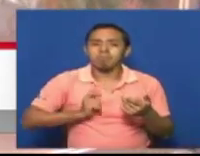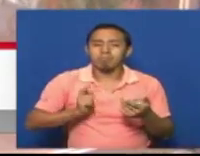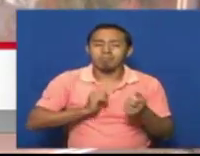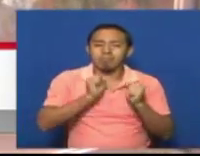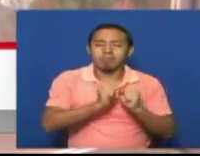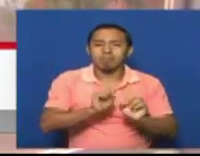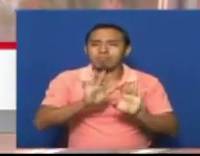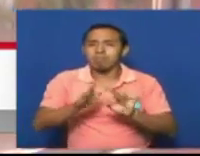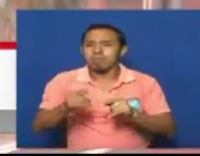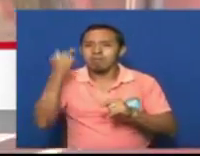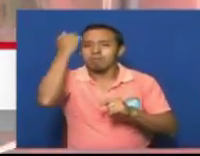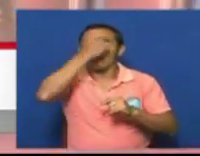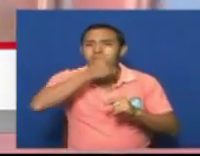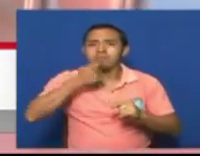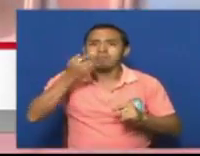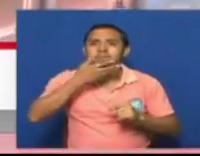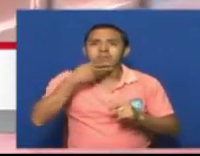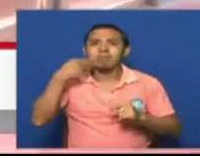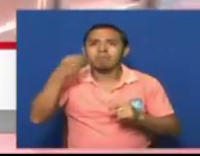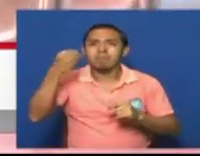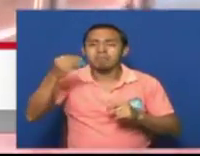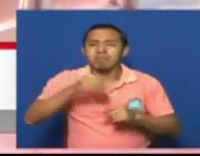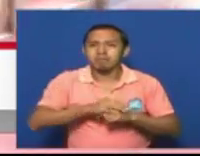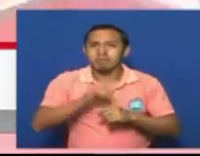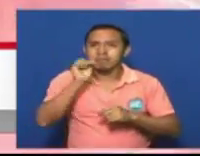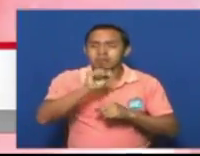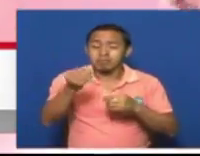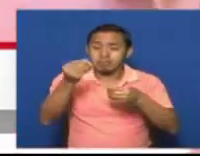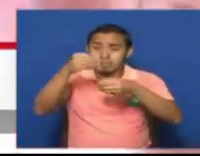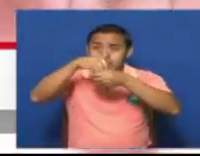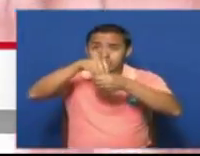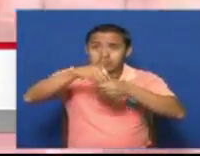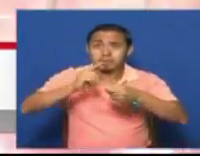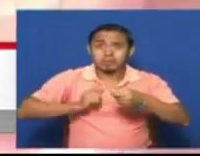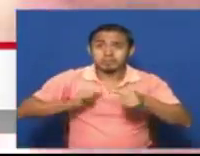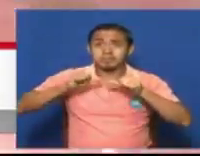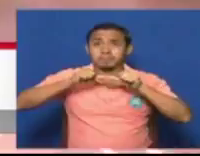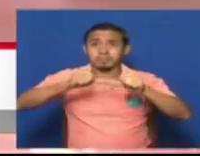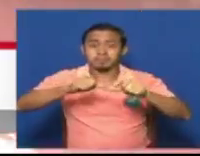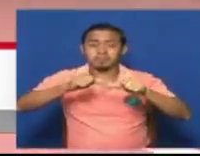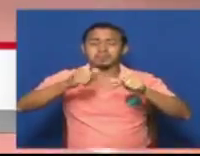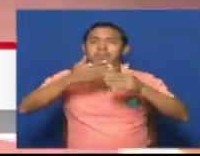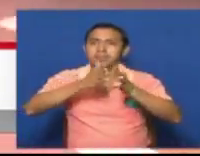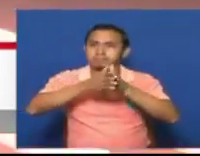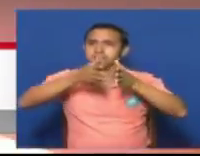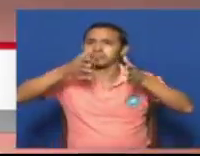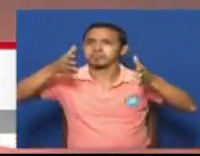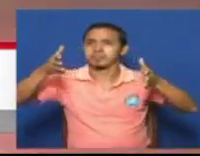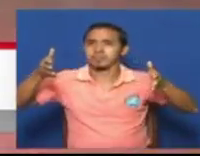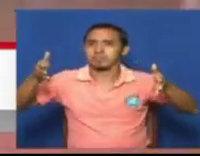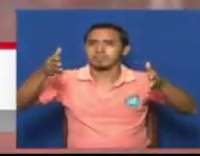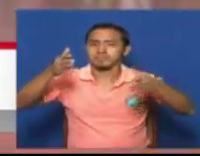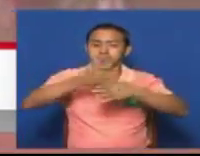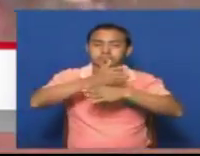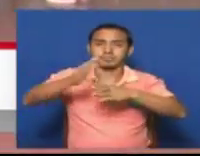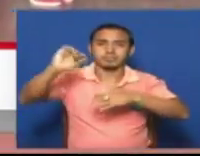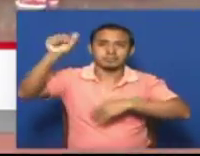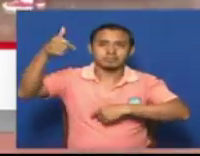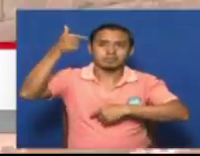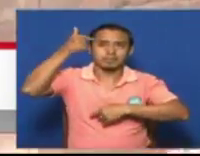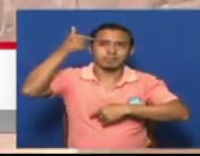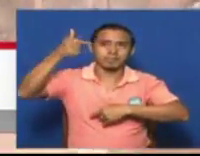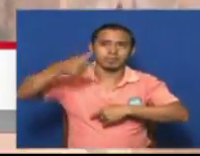y esa inversión pública tenemos que mantenerla y ampliar la y ampliar la también en los gobiernos municipales